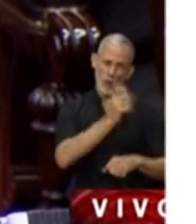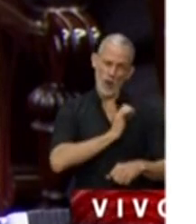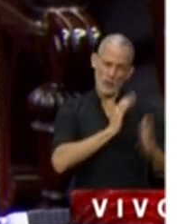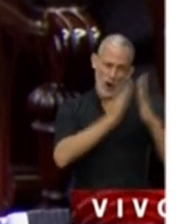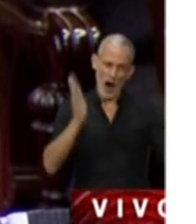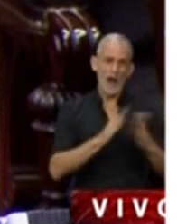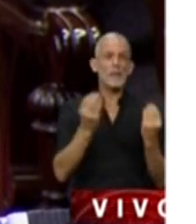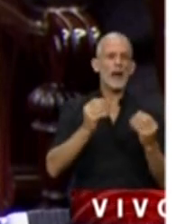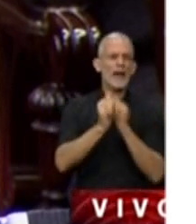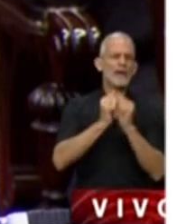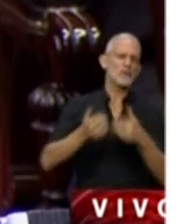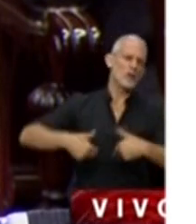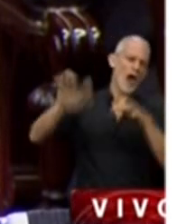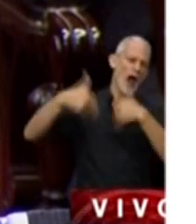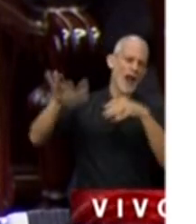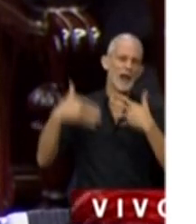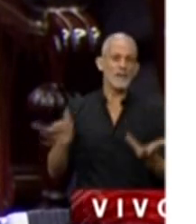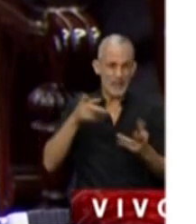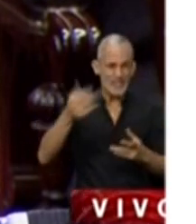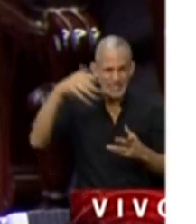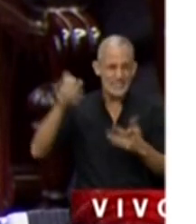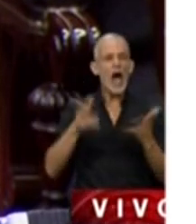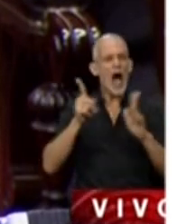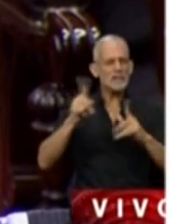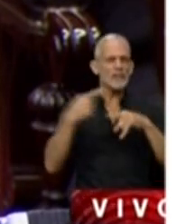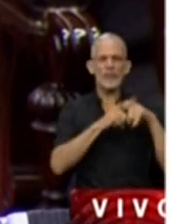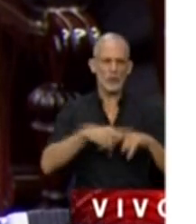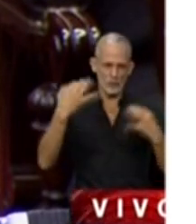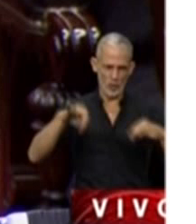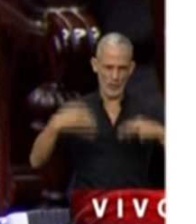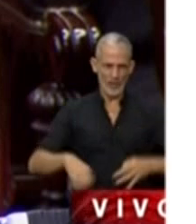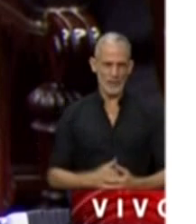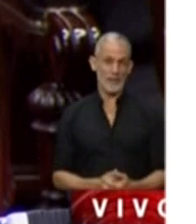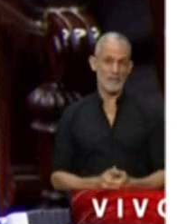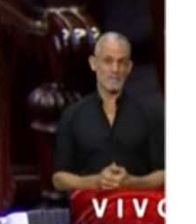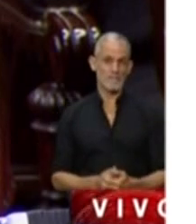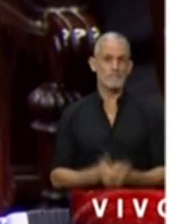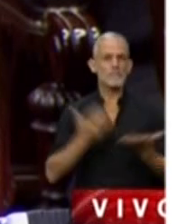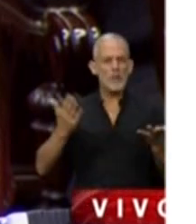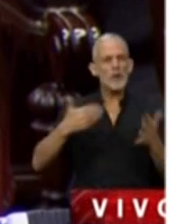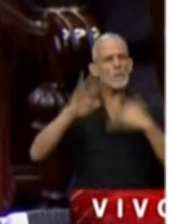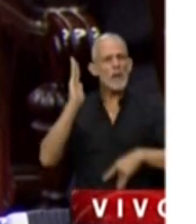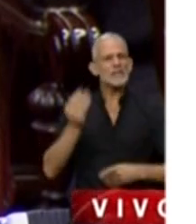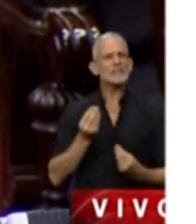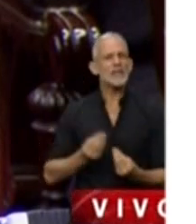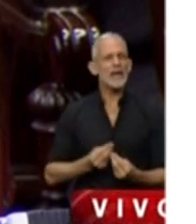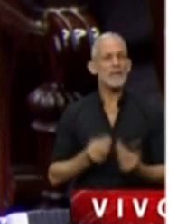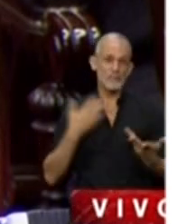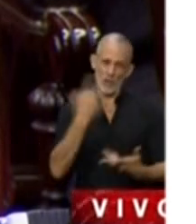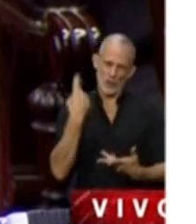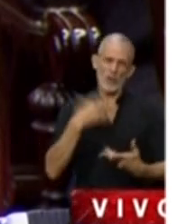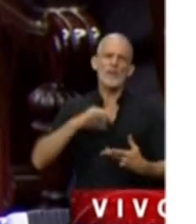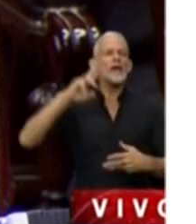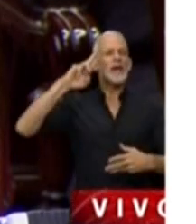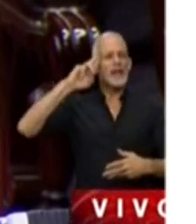está claro que en la ley de alivio a los monotributistas ya los autónomos seguramente cambiemos va a acompañar con